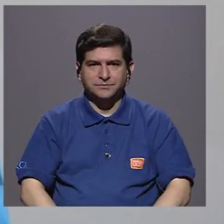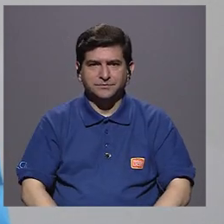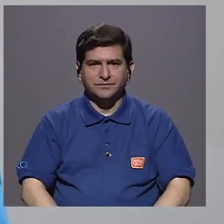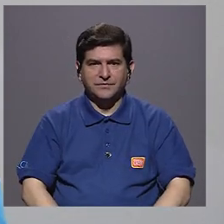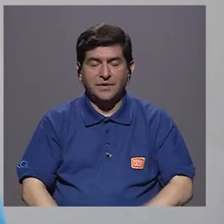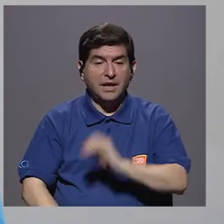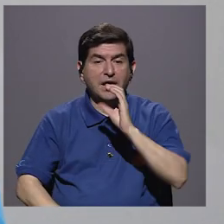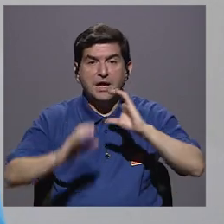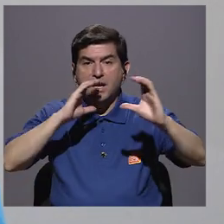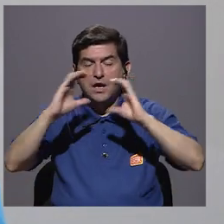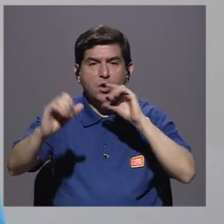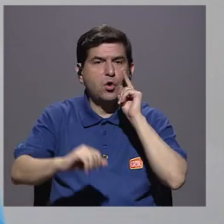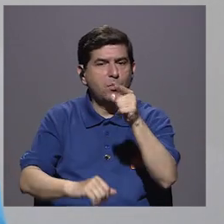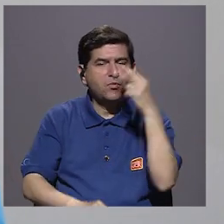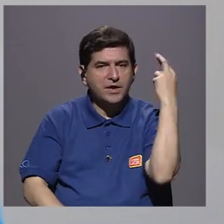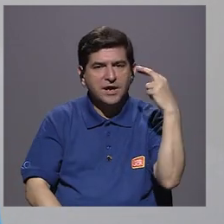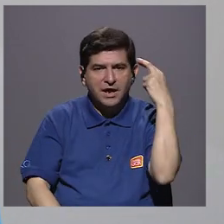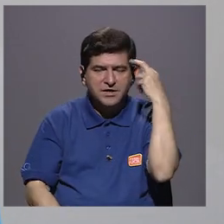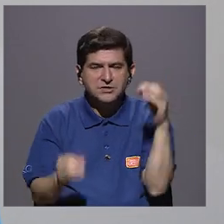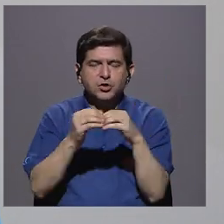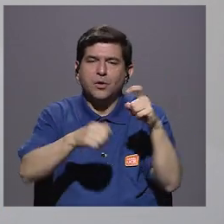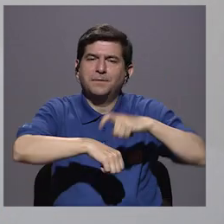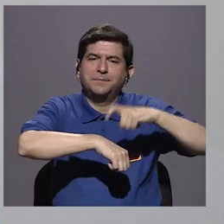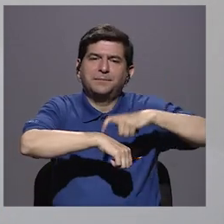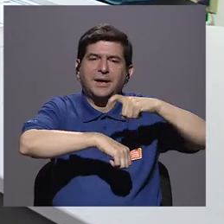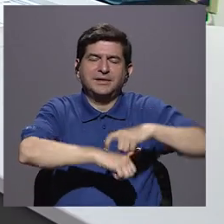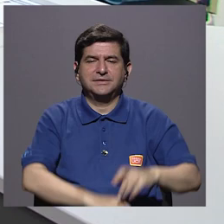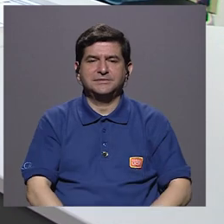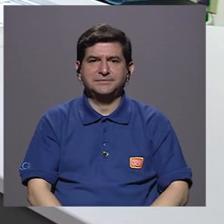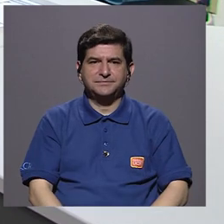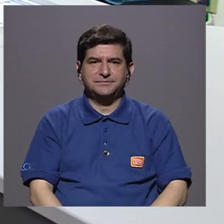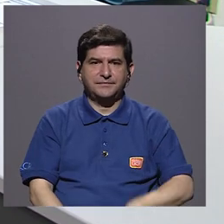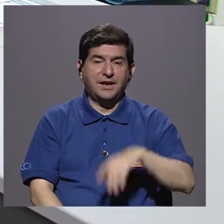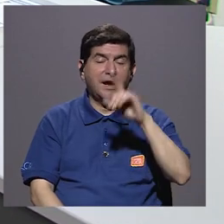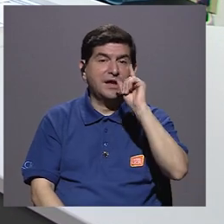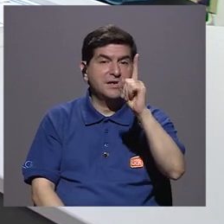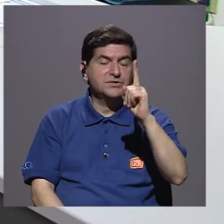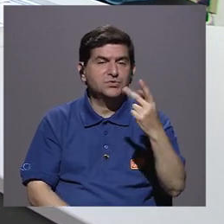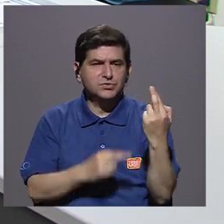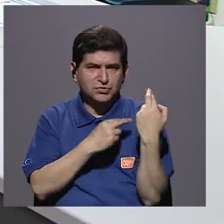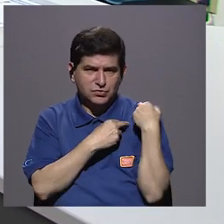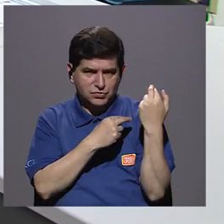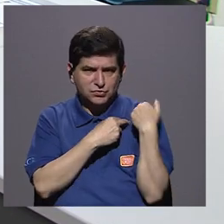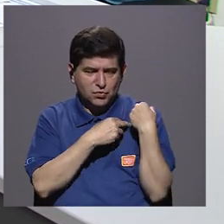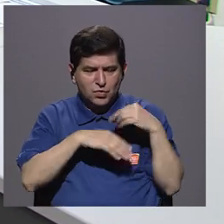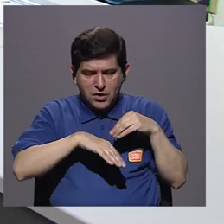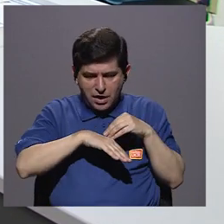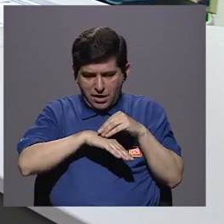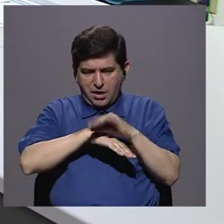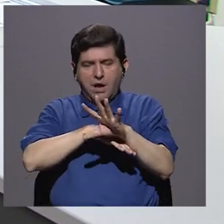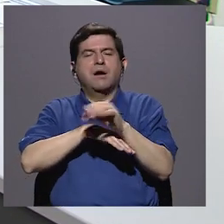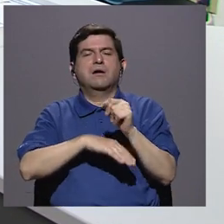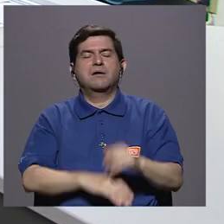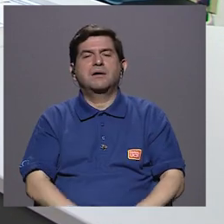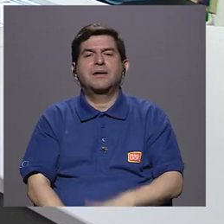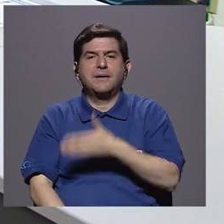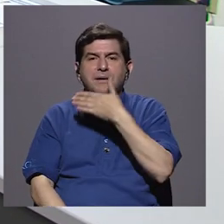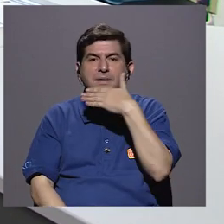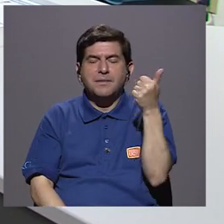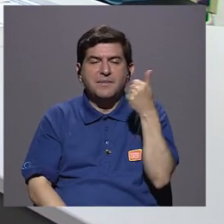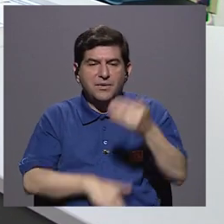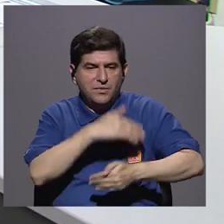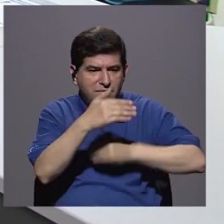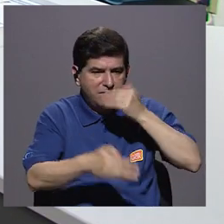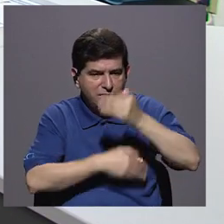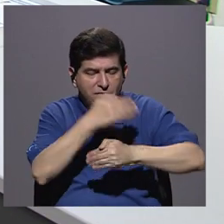y comunicarle a usted por qué motivo ha durado más. Eso es uno de estos, digamos, deberes que lo que va a incidir es en mejorar